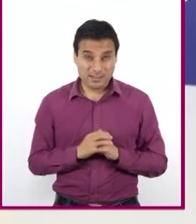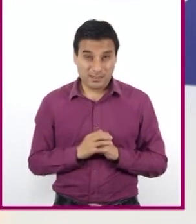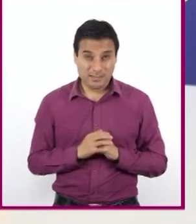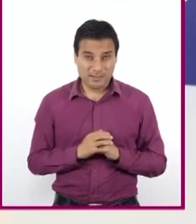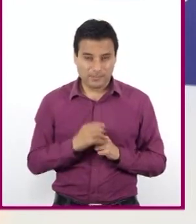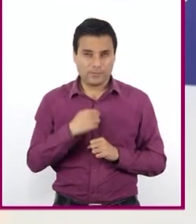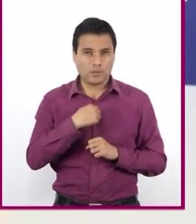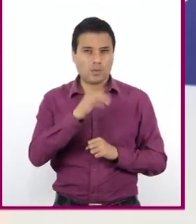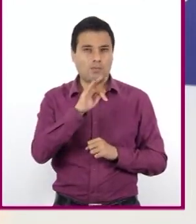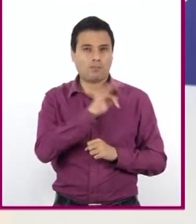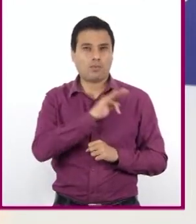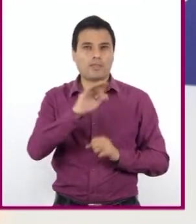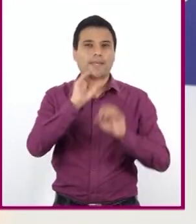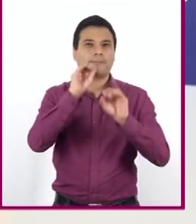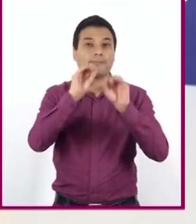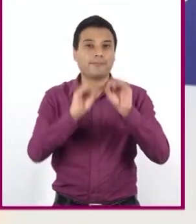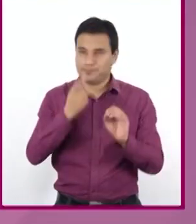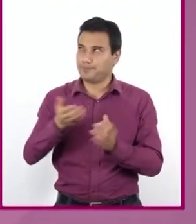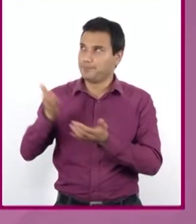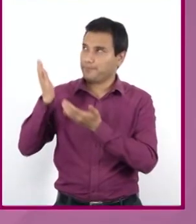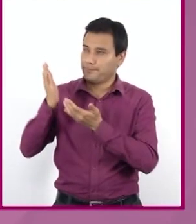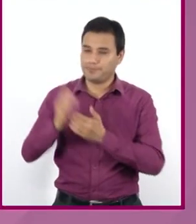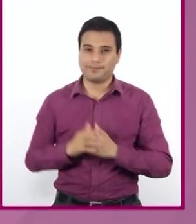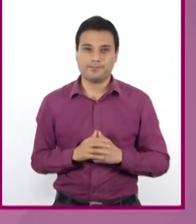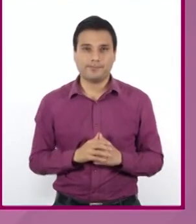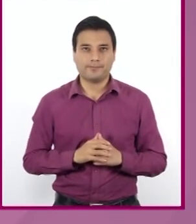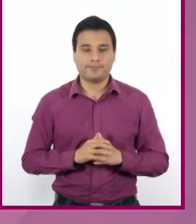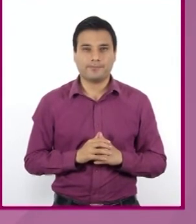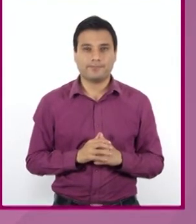un cuadro como el siguiente.